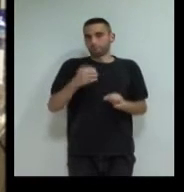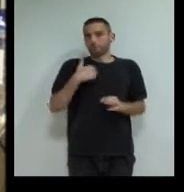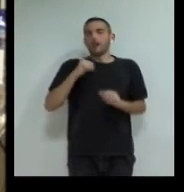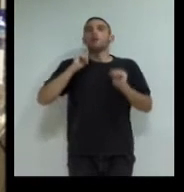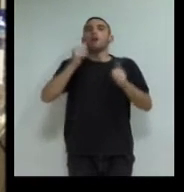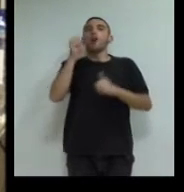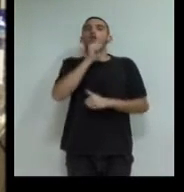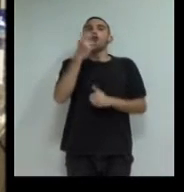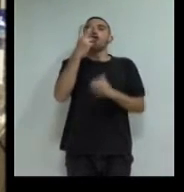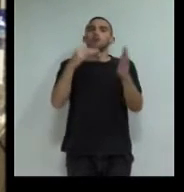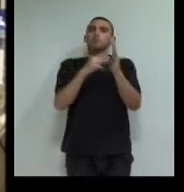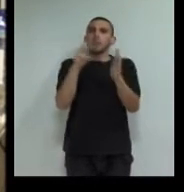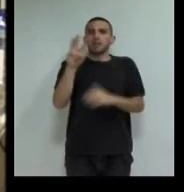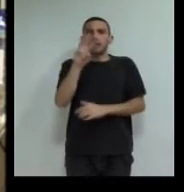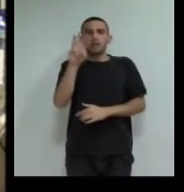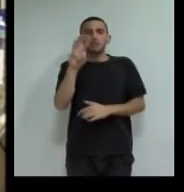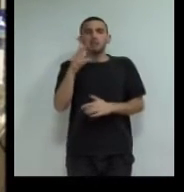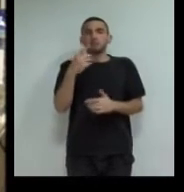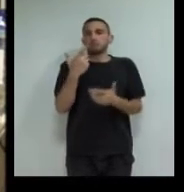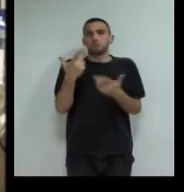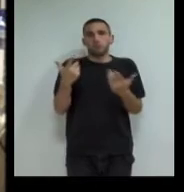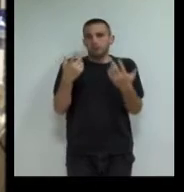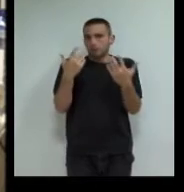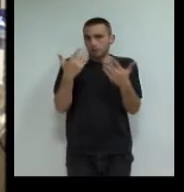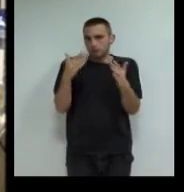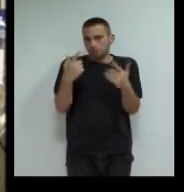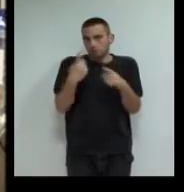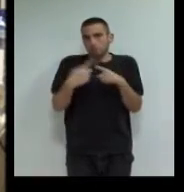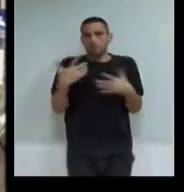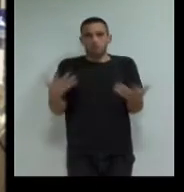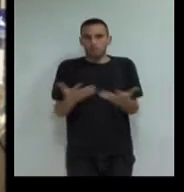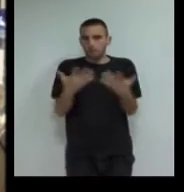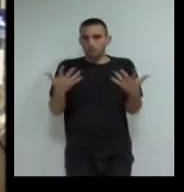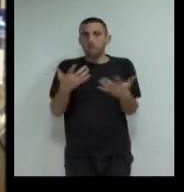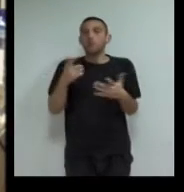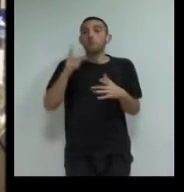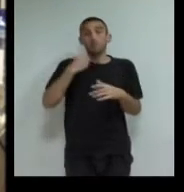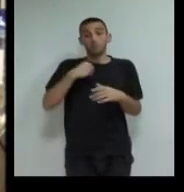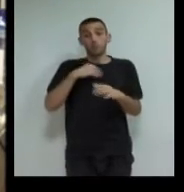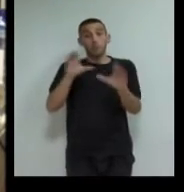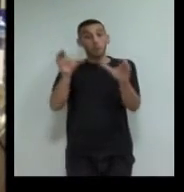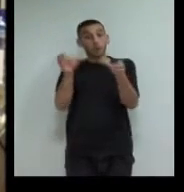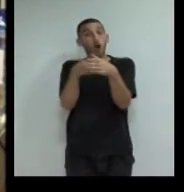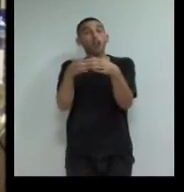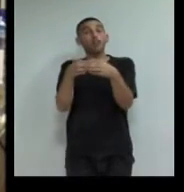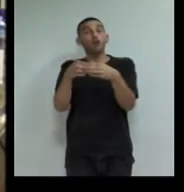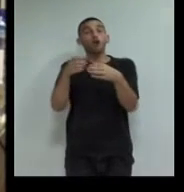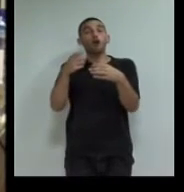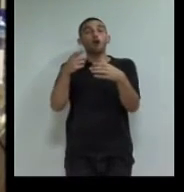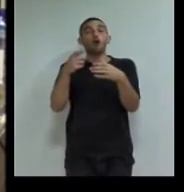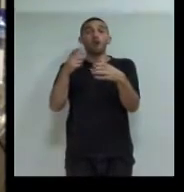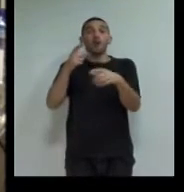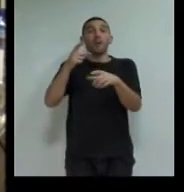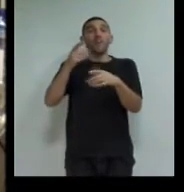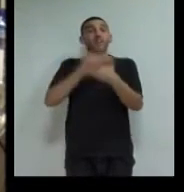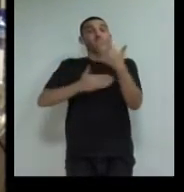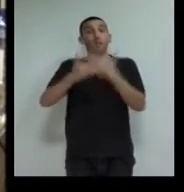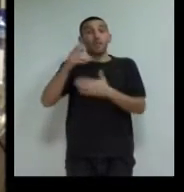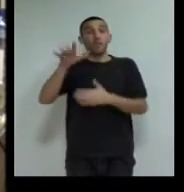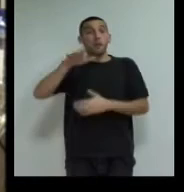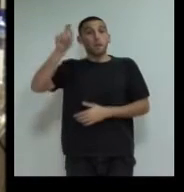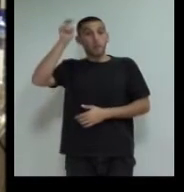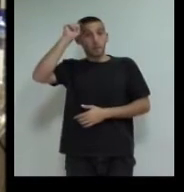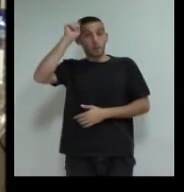2003, era una cosita para andar por casa porque fue a petición del propio colectivo de discapacidad sensorial de Pamplona,